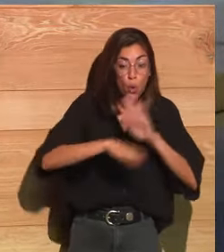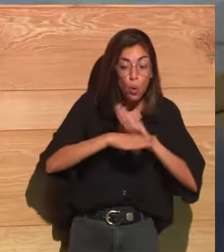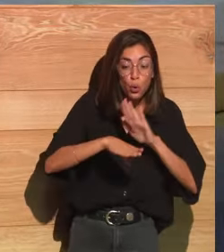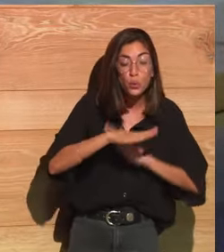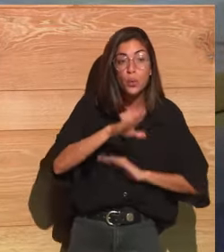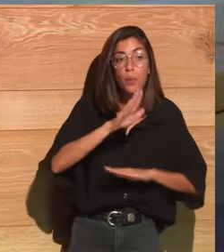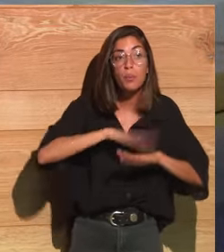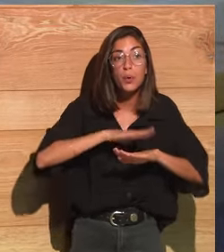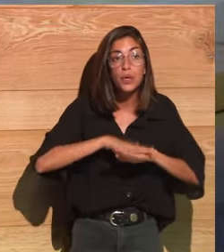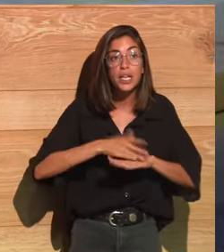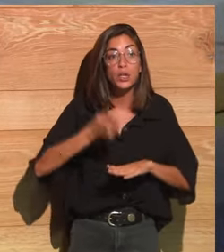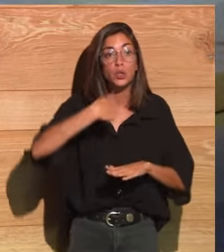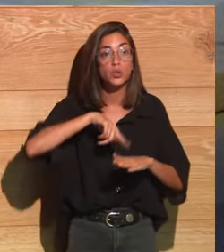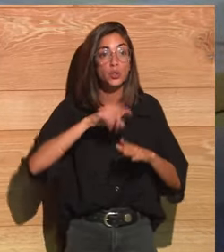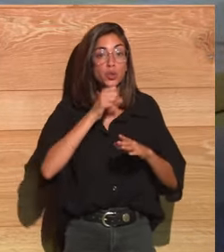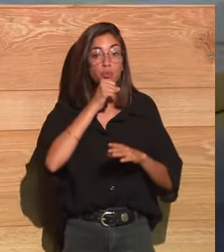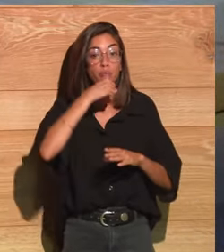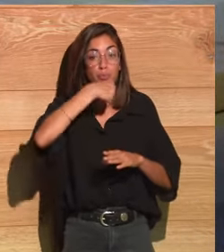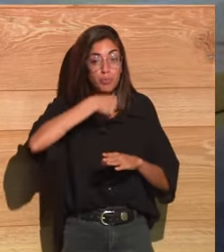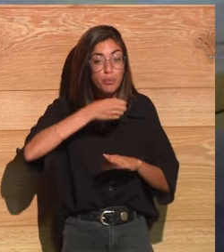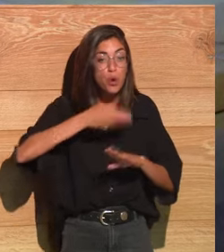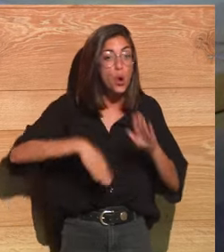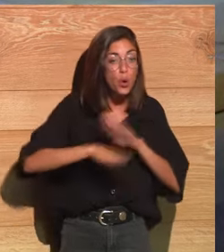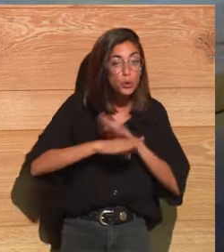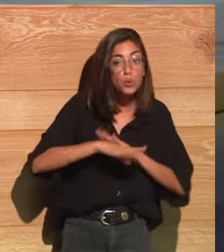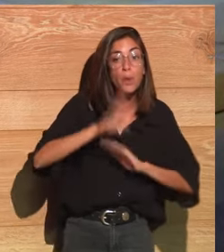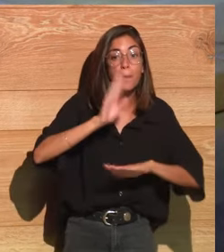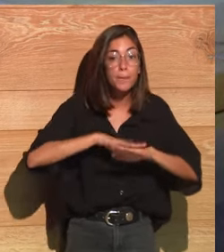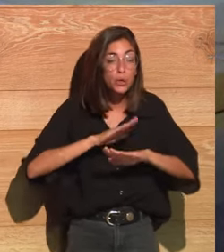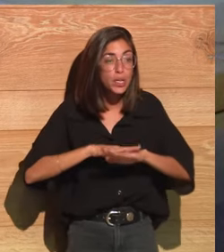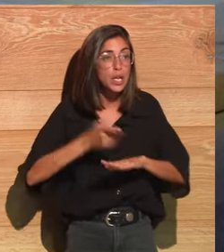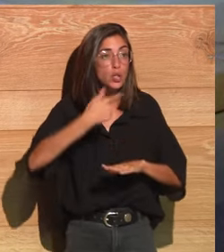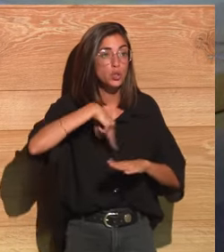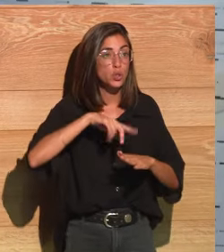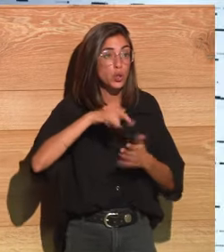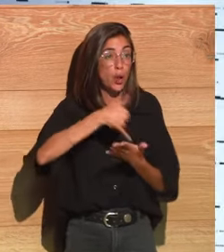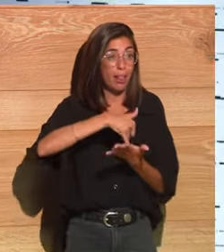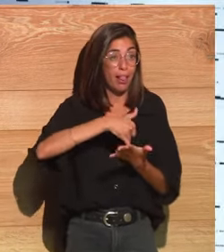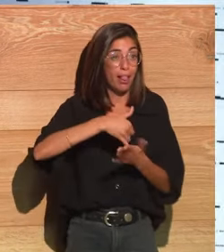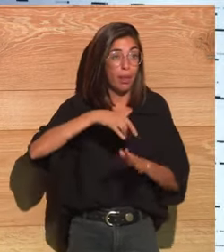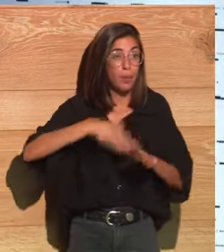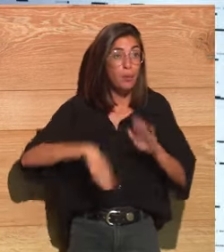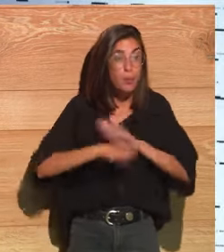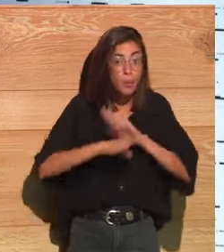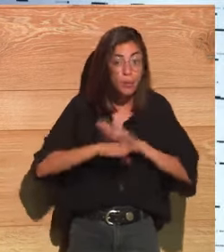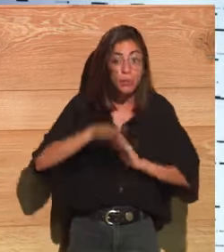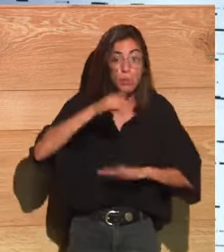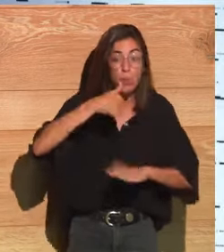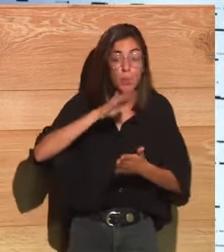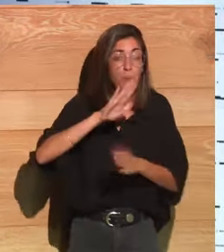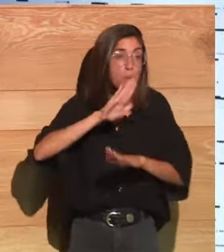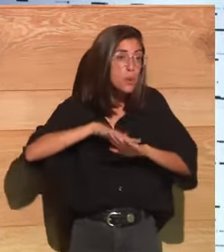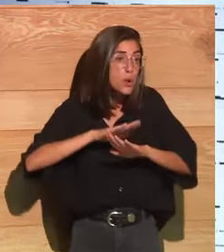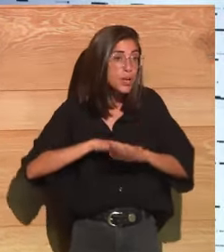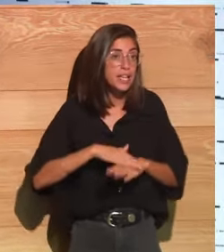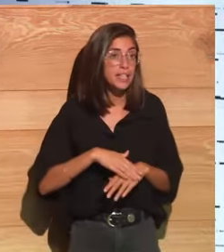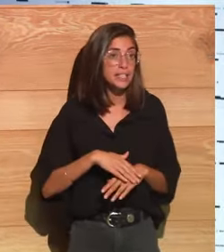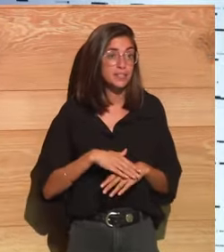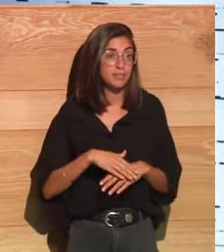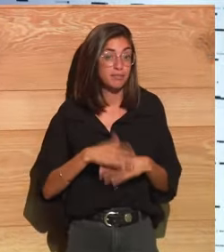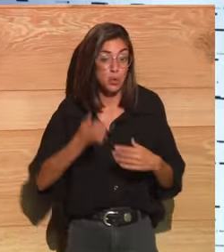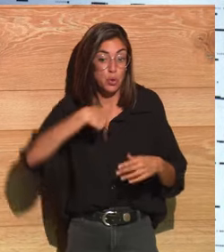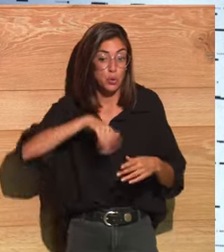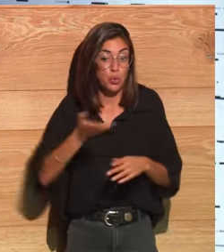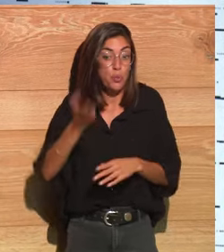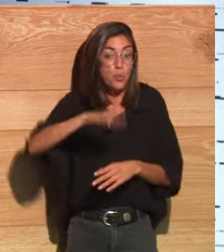seguimos envejeciendo? ¿Por qué seguimos siendo tan frágiles? Y en definitiva, ¿por qué nos seguimos muriendo si la teoría